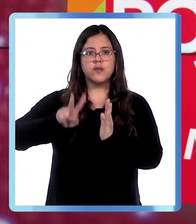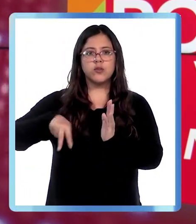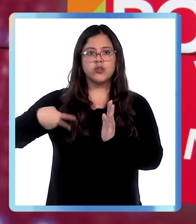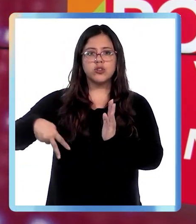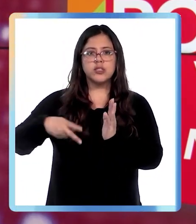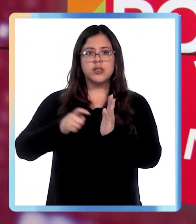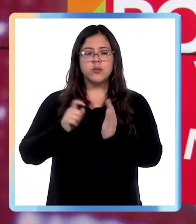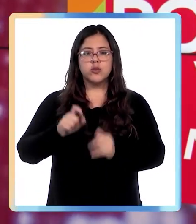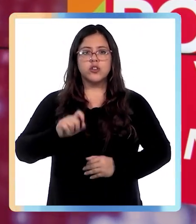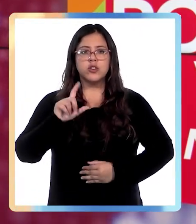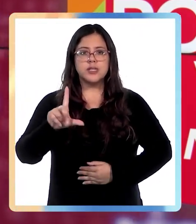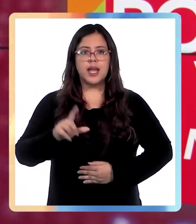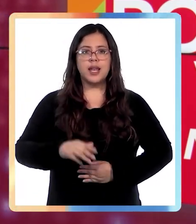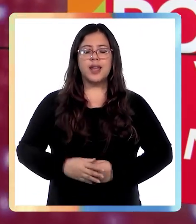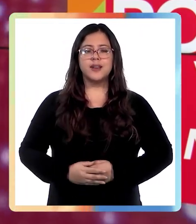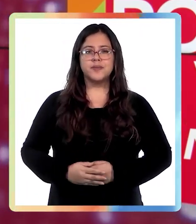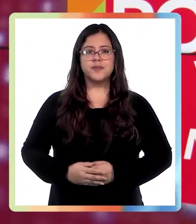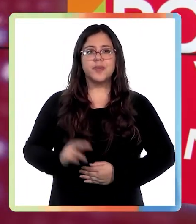www.portavoz.com